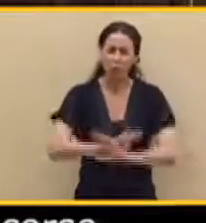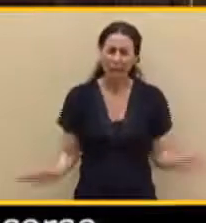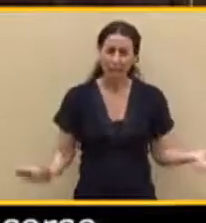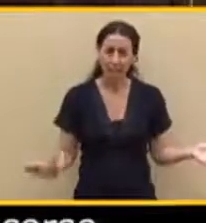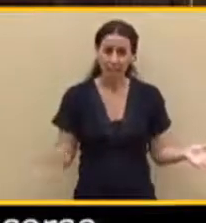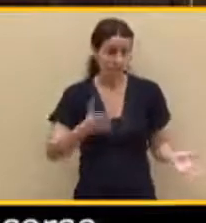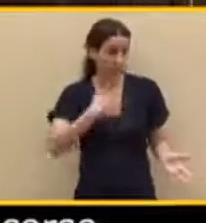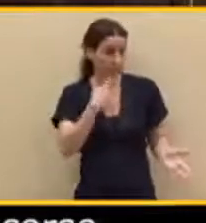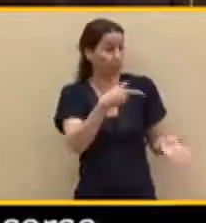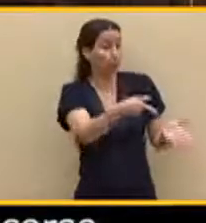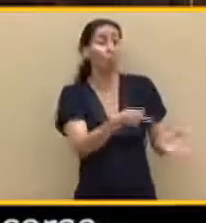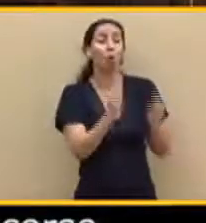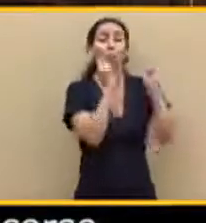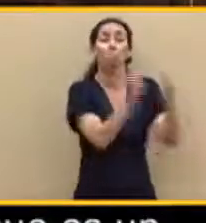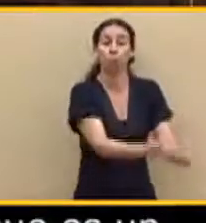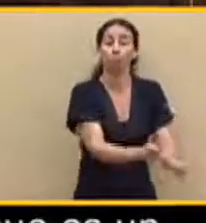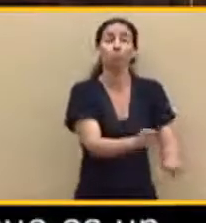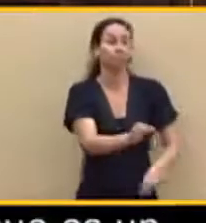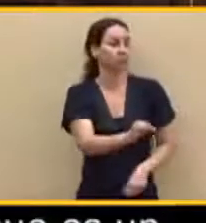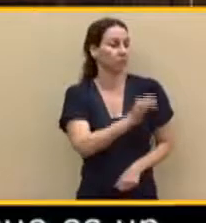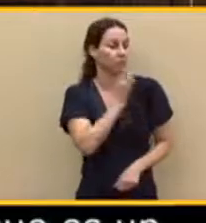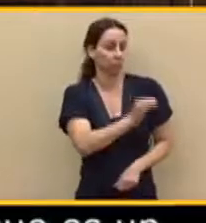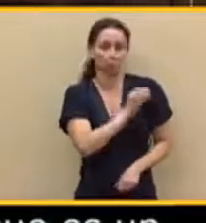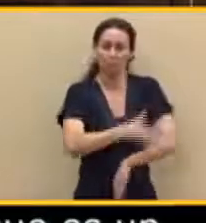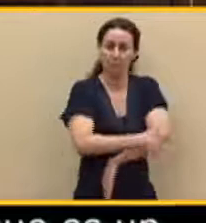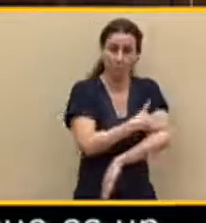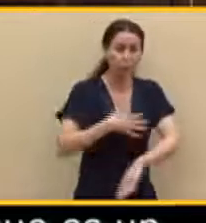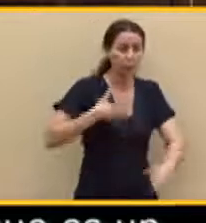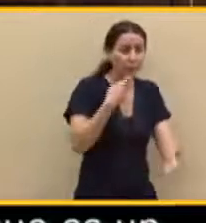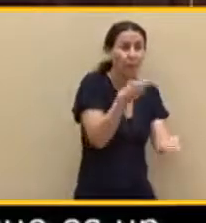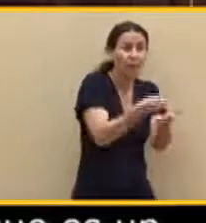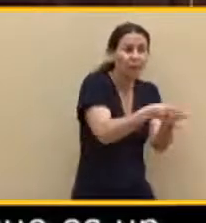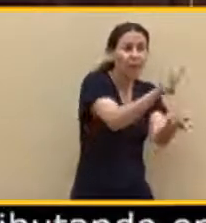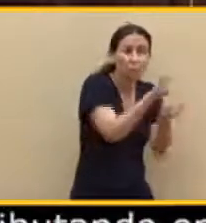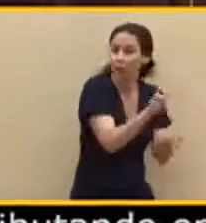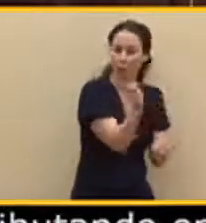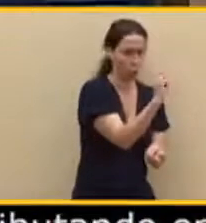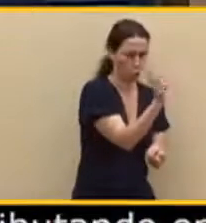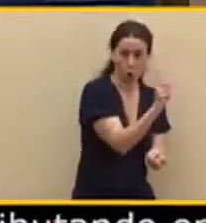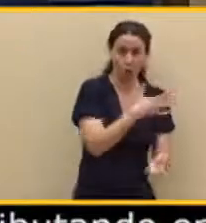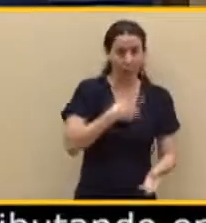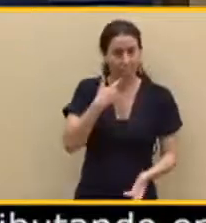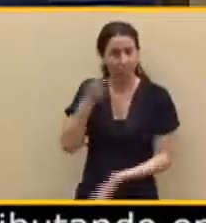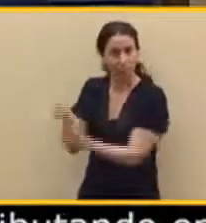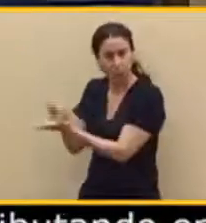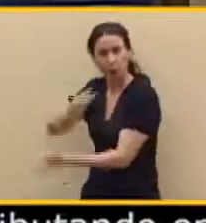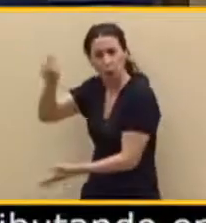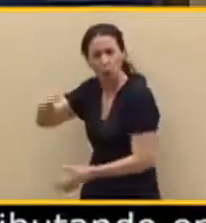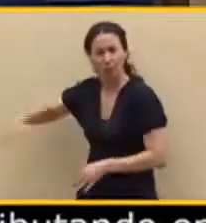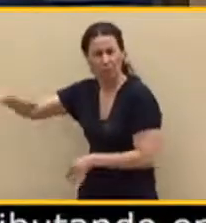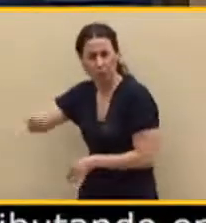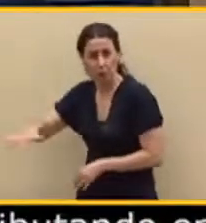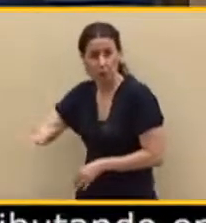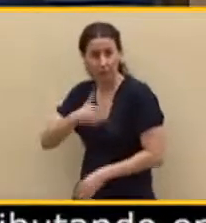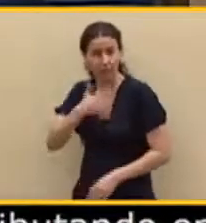Soria, que es un ministro offshore, que estaba tributando, no tributando en España y teniendo empresas en paraísos fiscales. ¿Merecía de ustedes una defensa